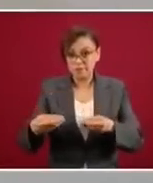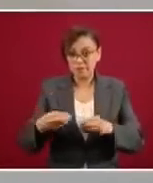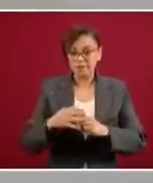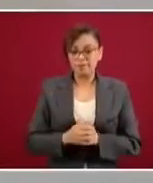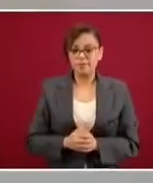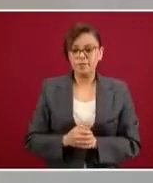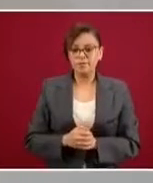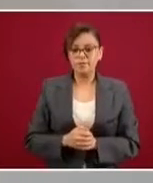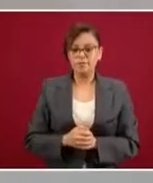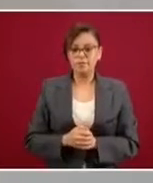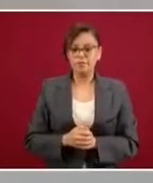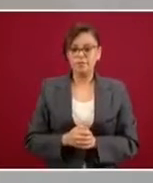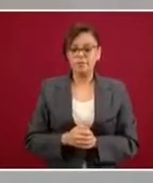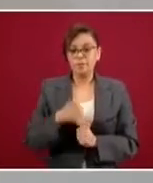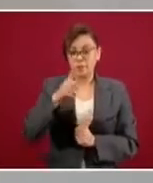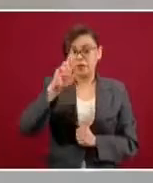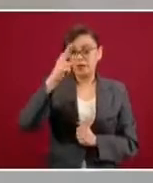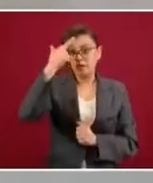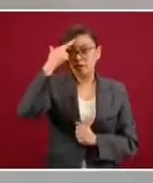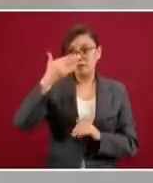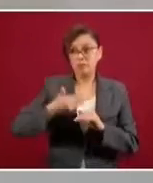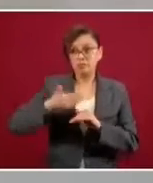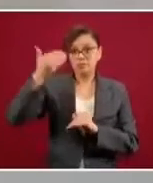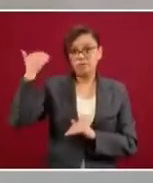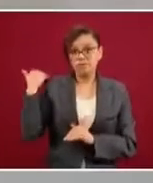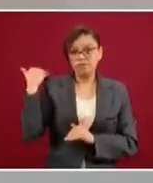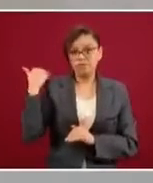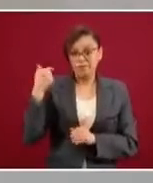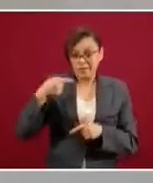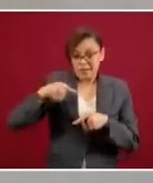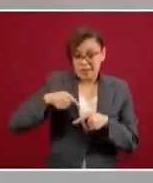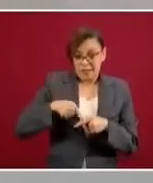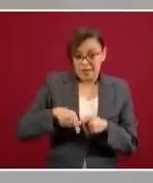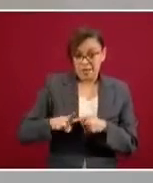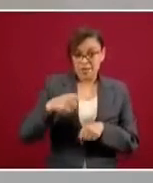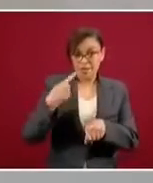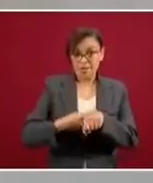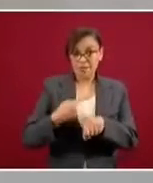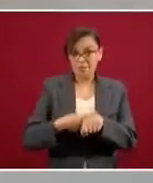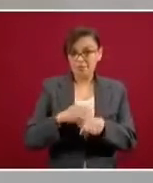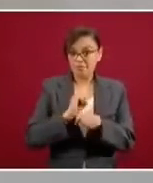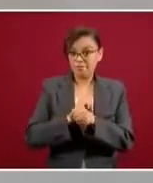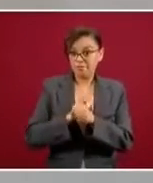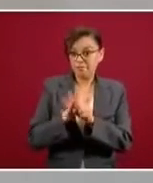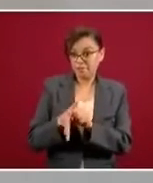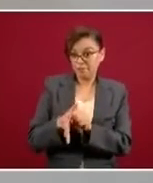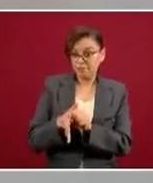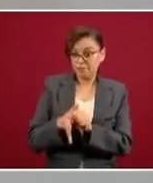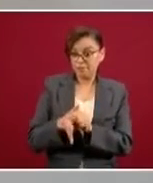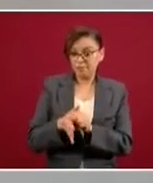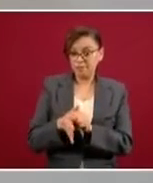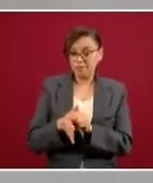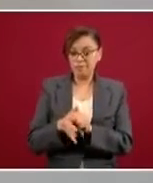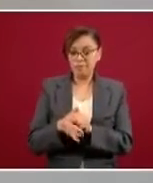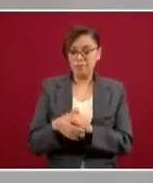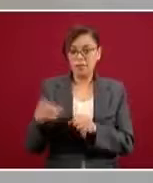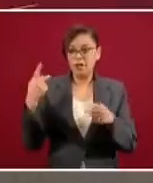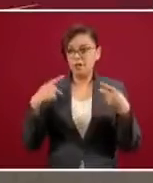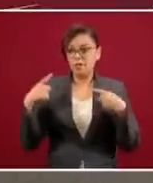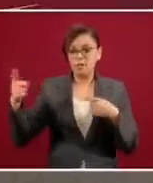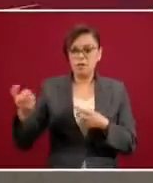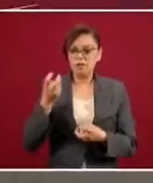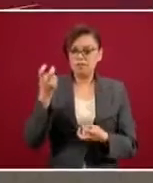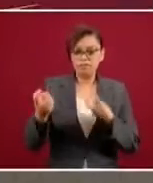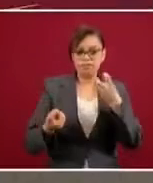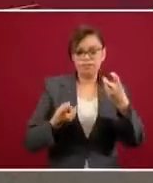recordarán, que es este fenómeno de estigmatización y ensañamiento contra las personas afectadas o